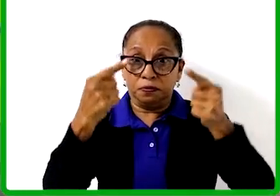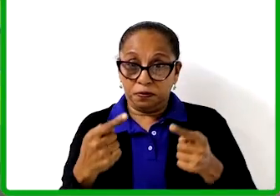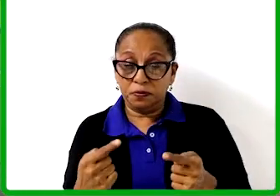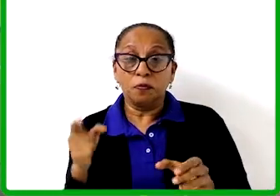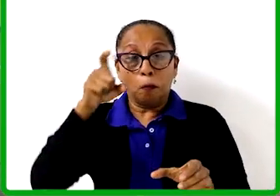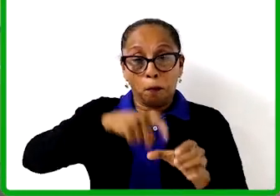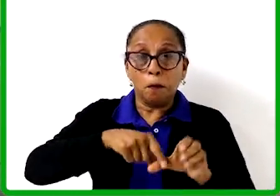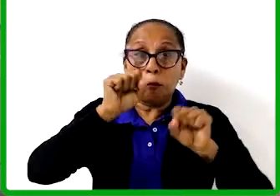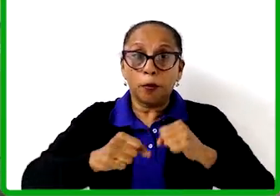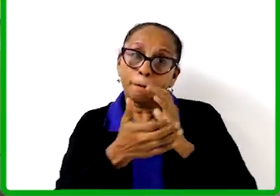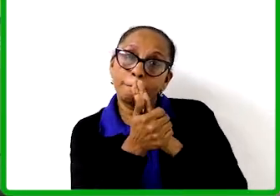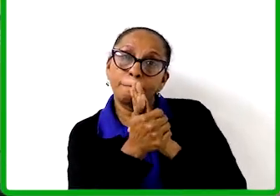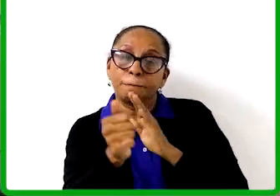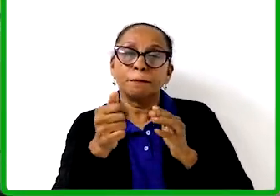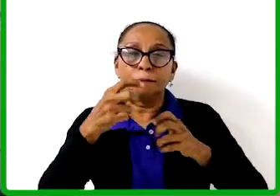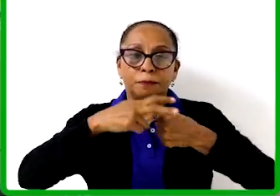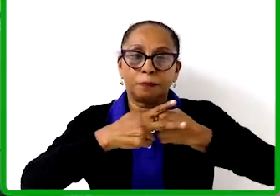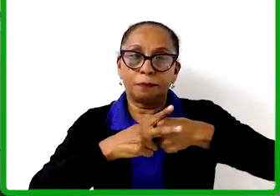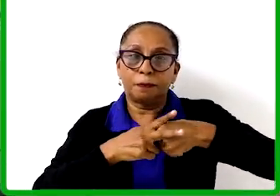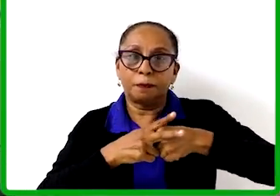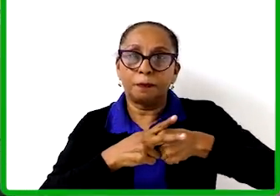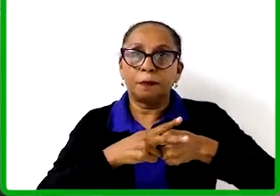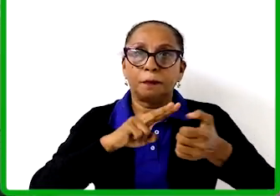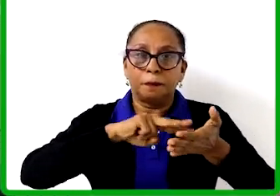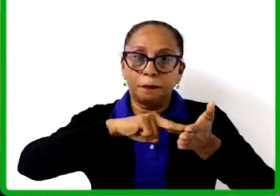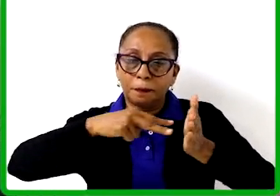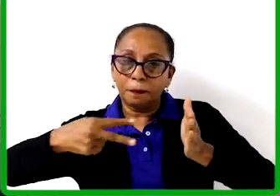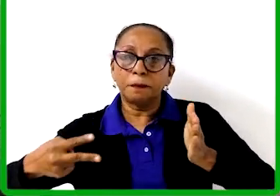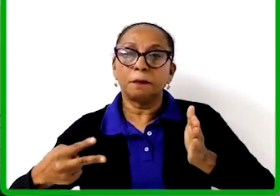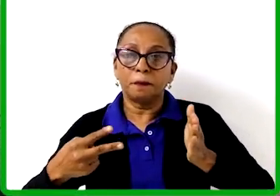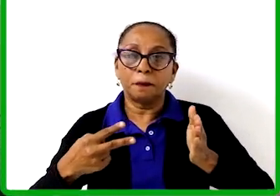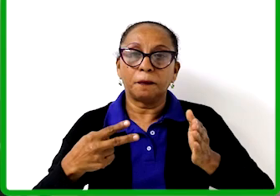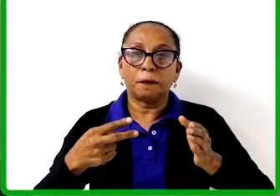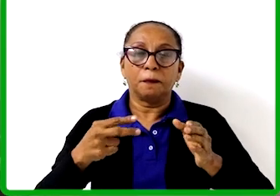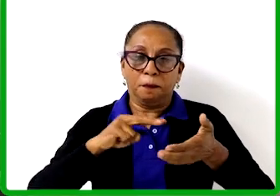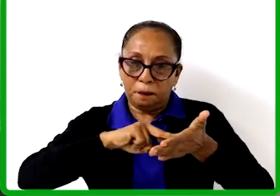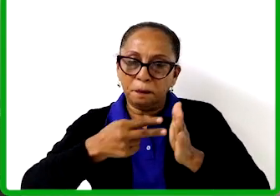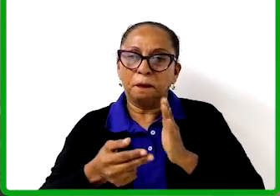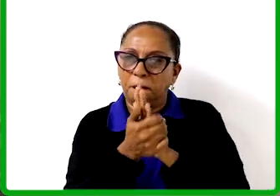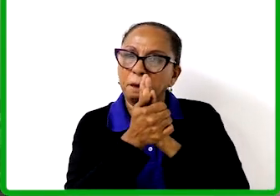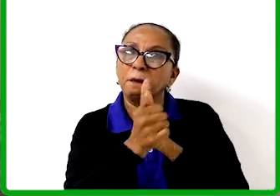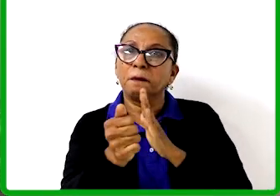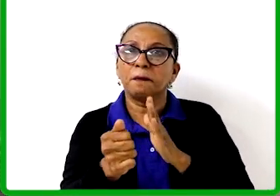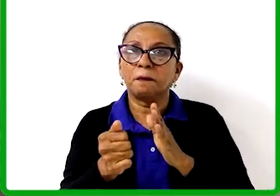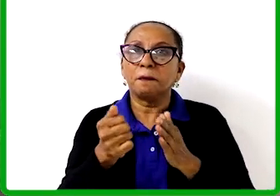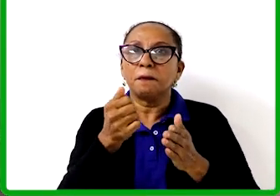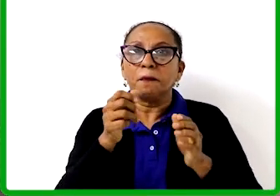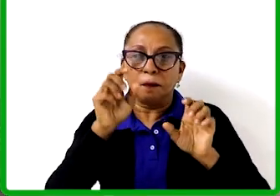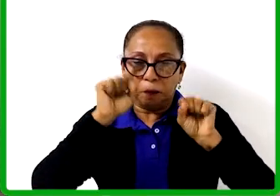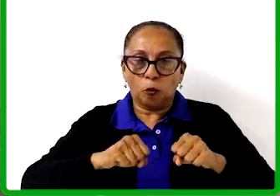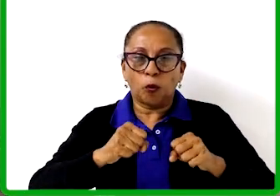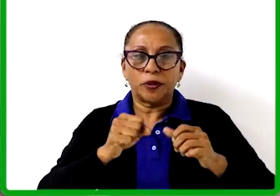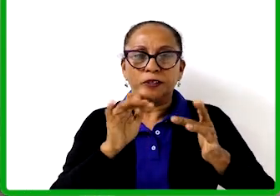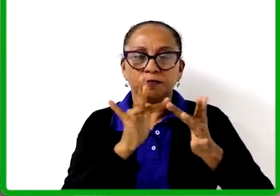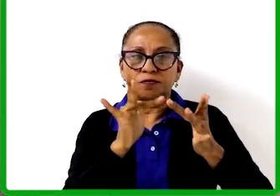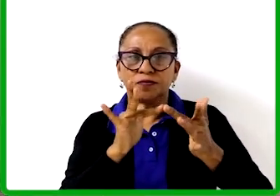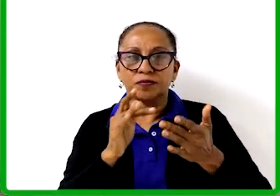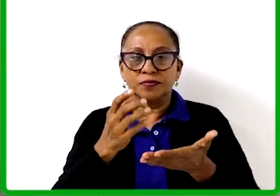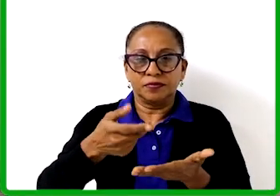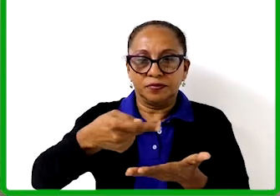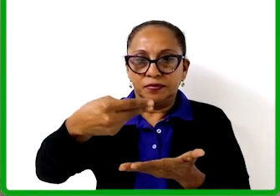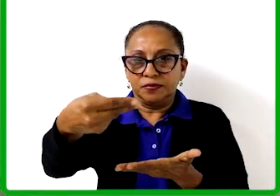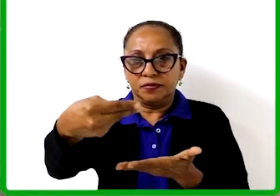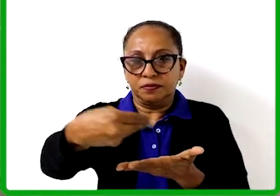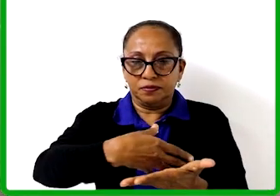uno de los mejores complejos financieros de la región donde podrás adquirir habilidades en herramientas como simuladores financieros y Software que te